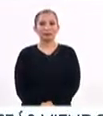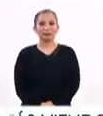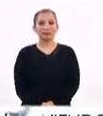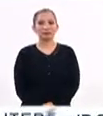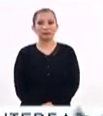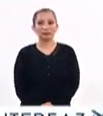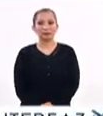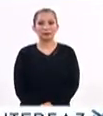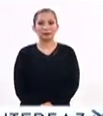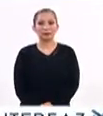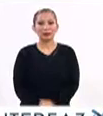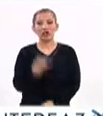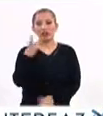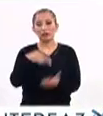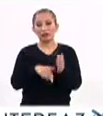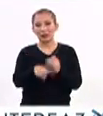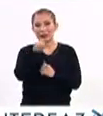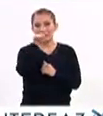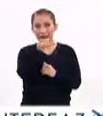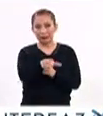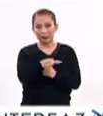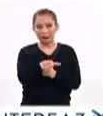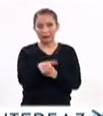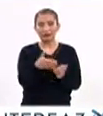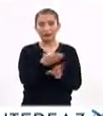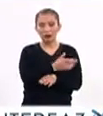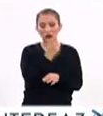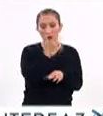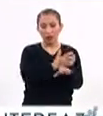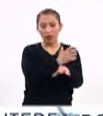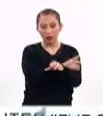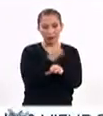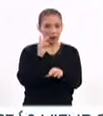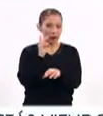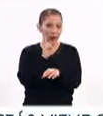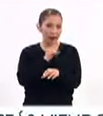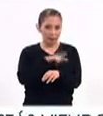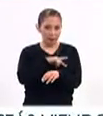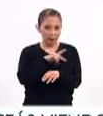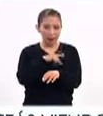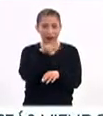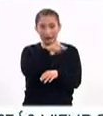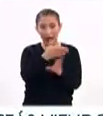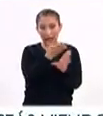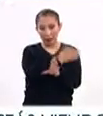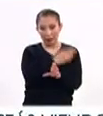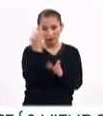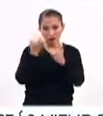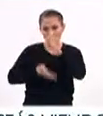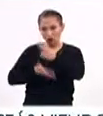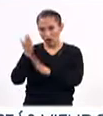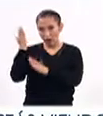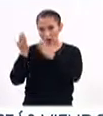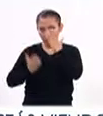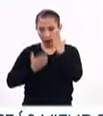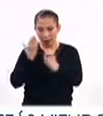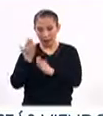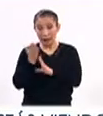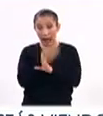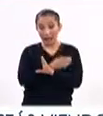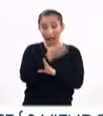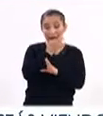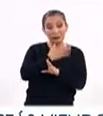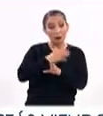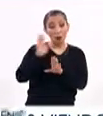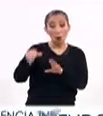Bueno, pues en el 2016, una compañera mía, ella realizó primero esta movilidad y antes de irse